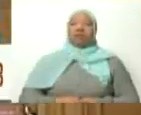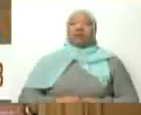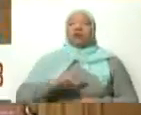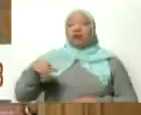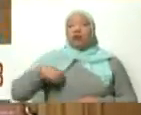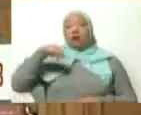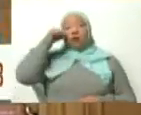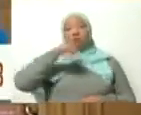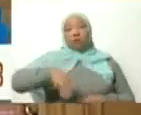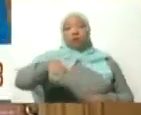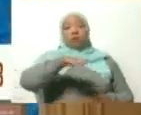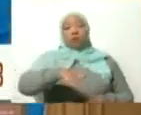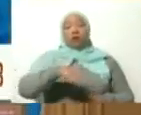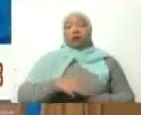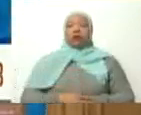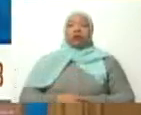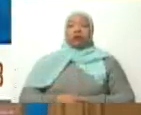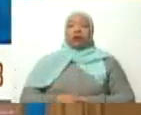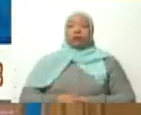pueblo. Bueno, allí vemos